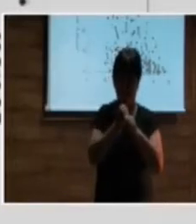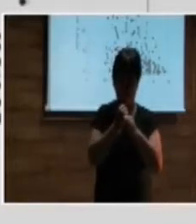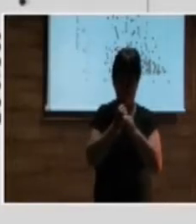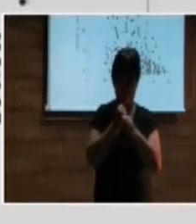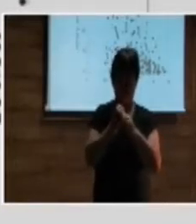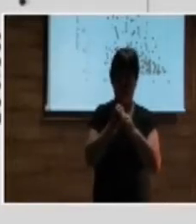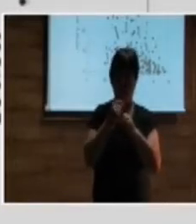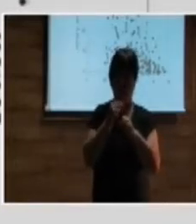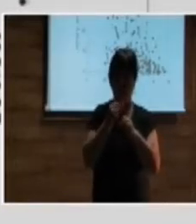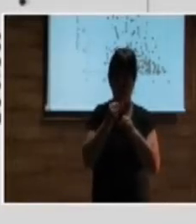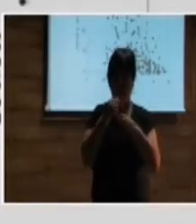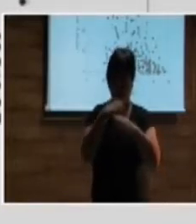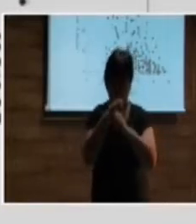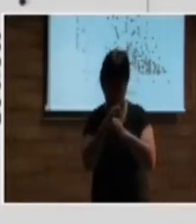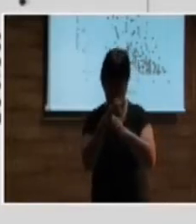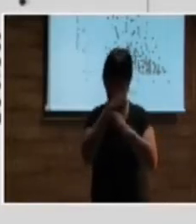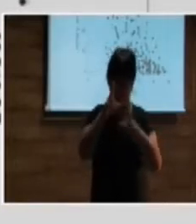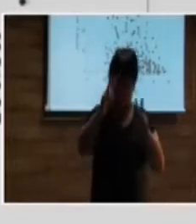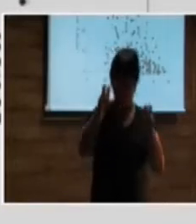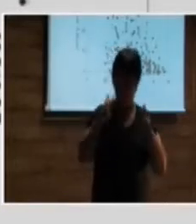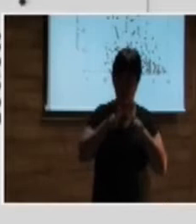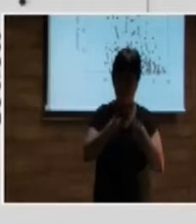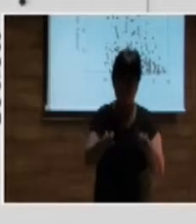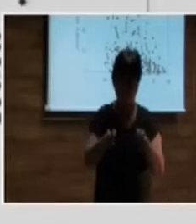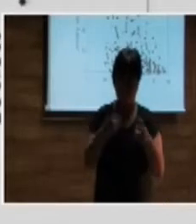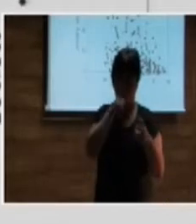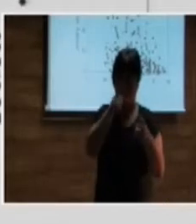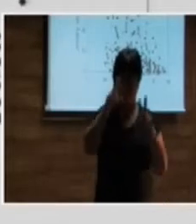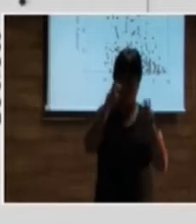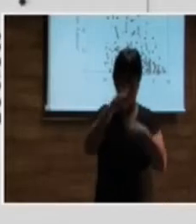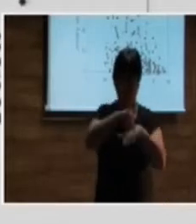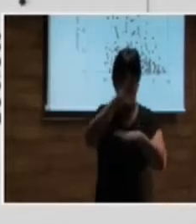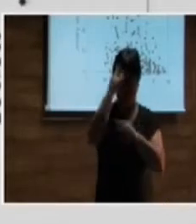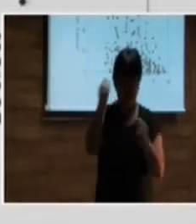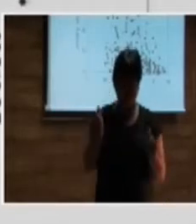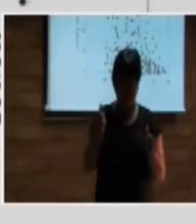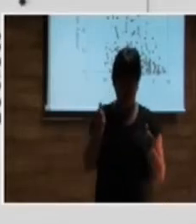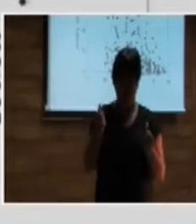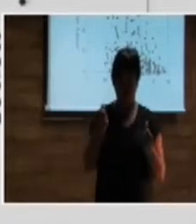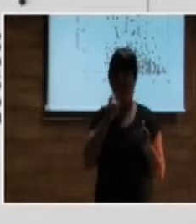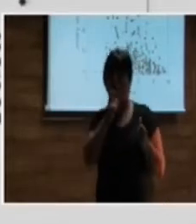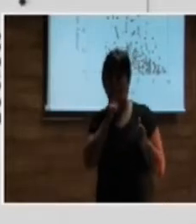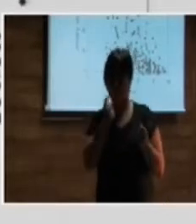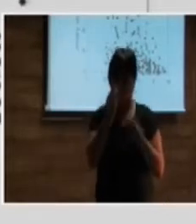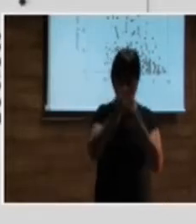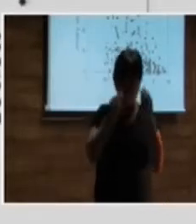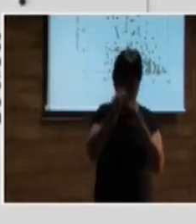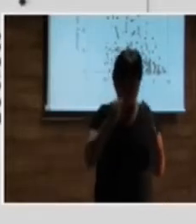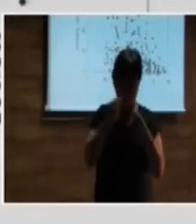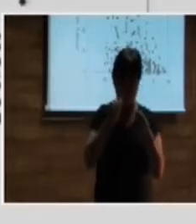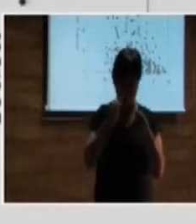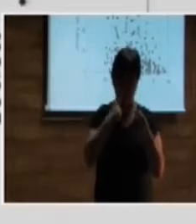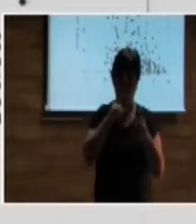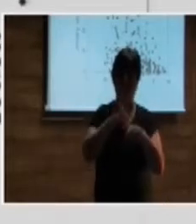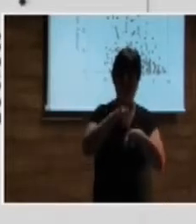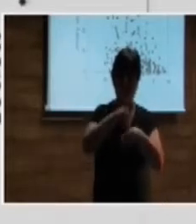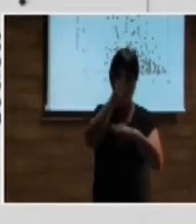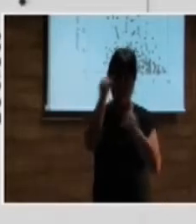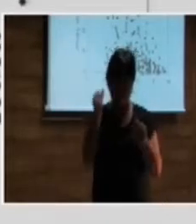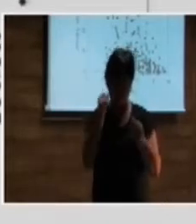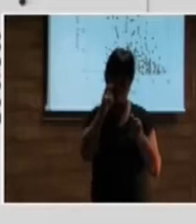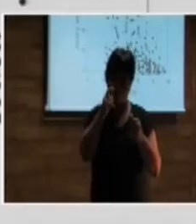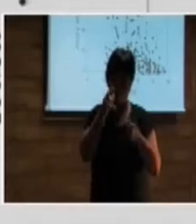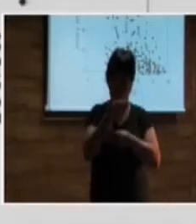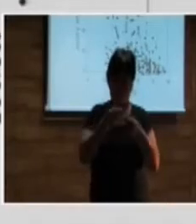la enfermedad de Alzheimer. Esto es melatonina en los pacientes con Alzheimer, digamos como poblacionalmente los pacientes con Alzheimer disminuyen esta hormona